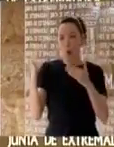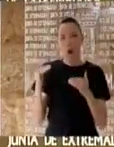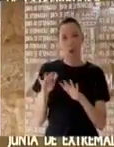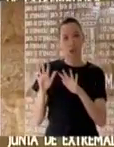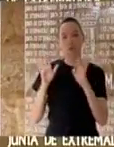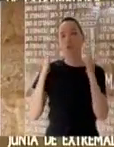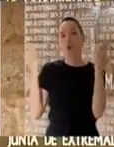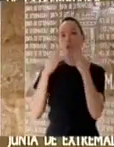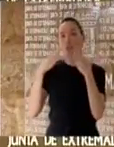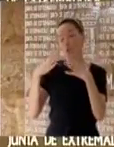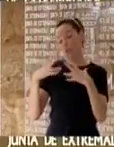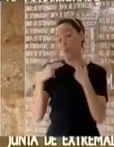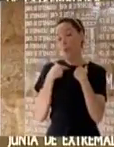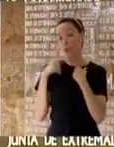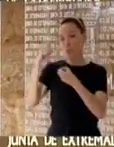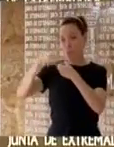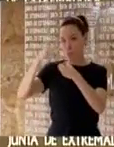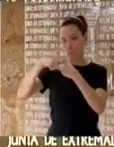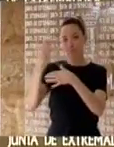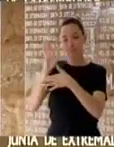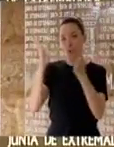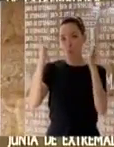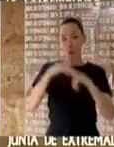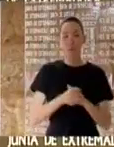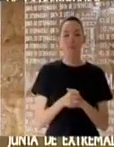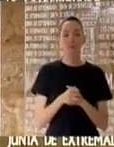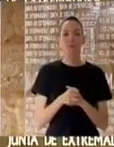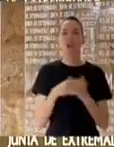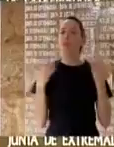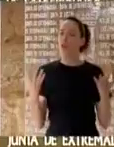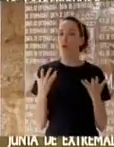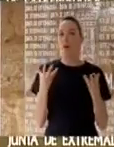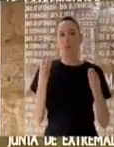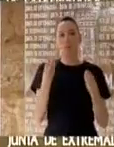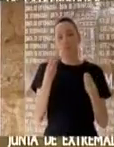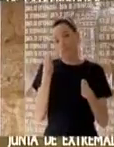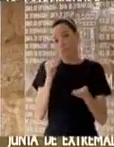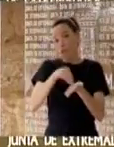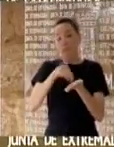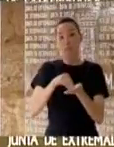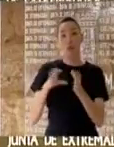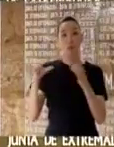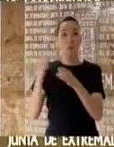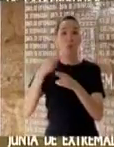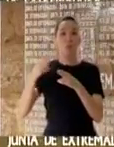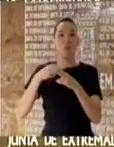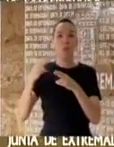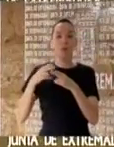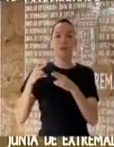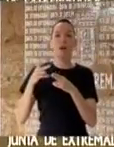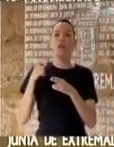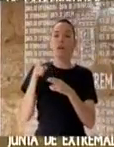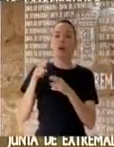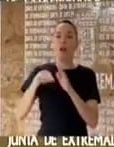Diputados. En consecuencia, en muchas ocasiones el planteamiento que se hace por parte de fuerzas políticas que defienden una nueva ley